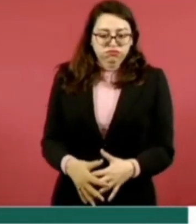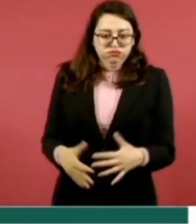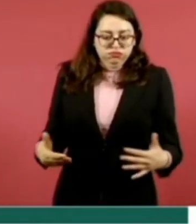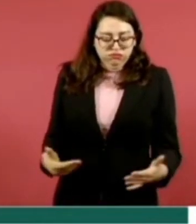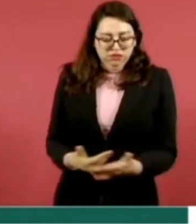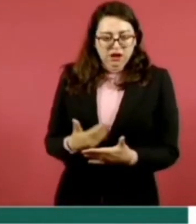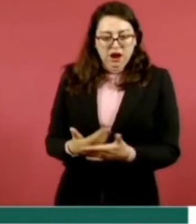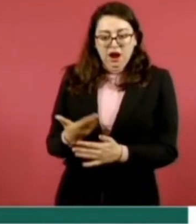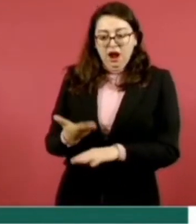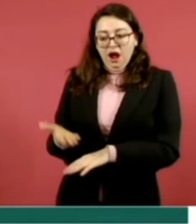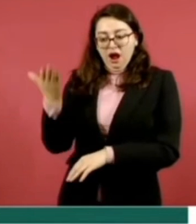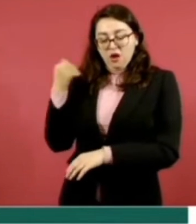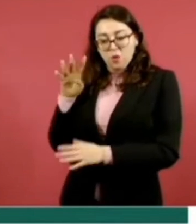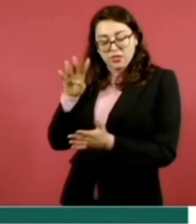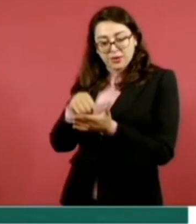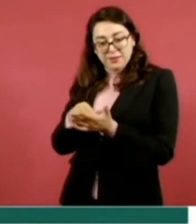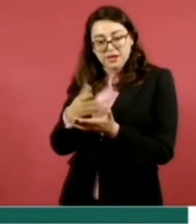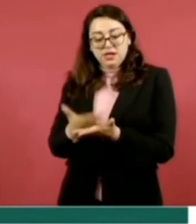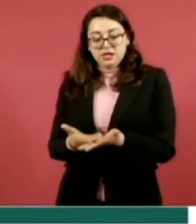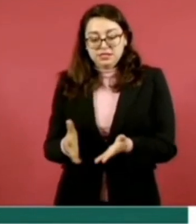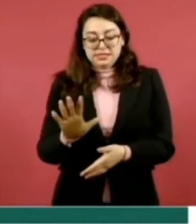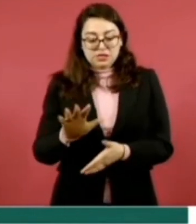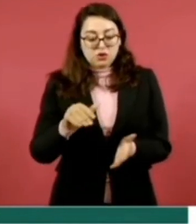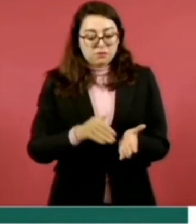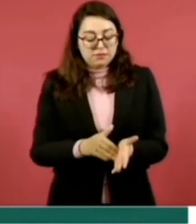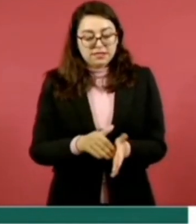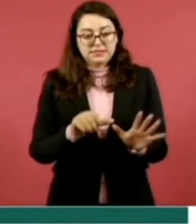20%, de 4,681 a